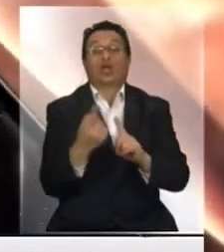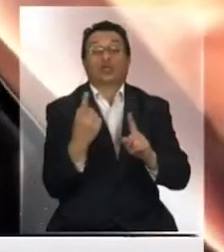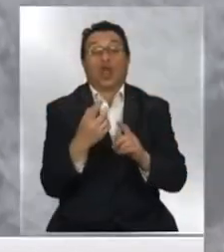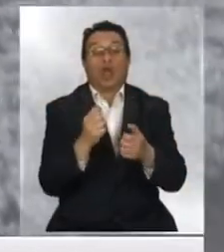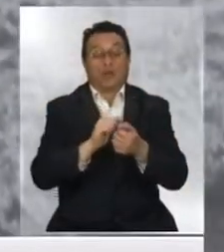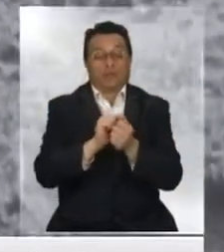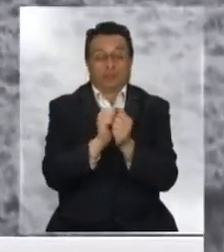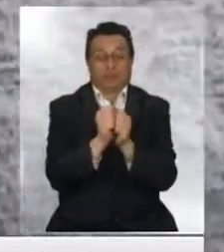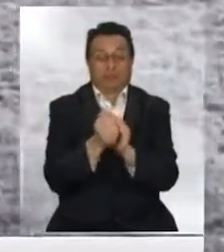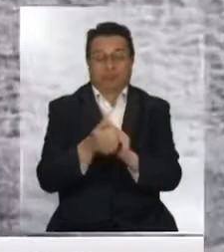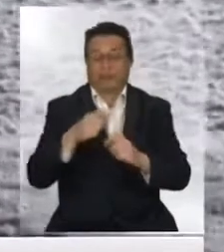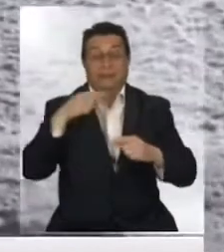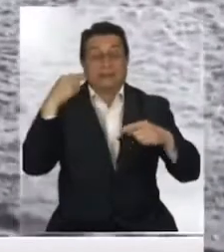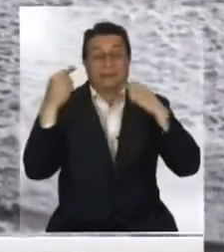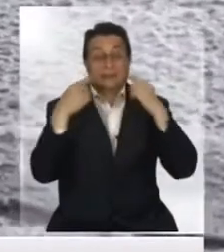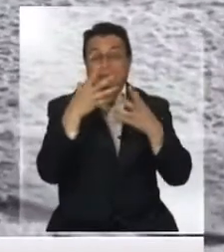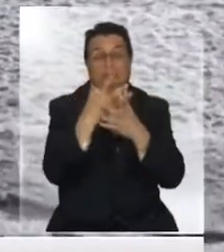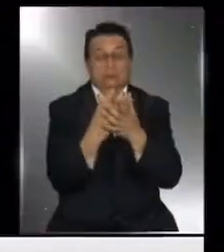autorregeneradora todavía.